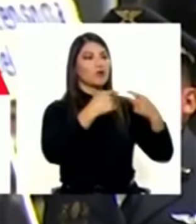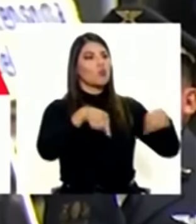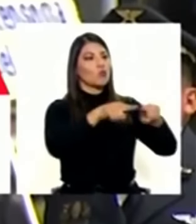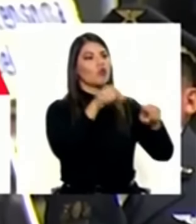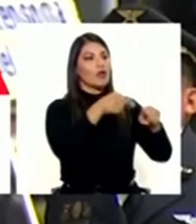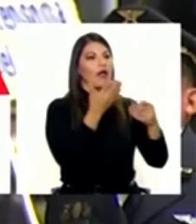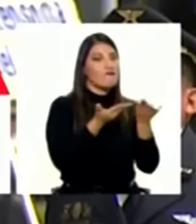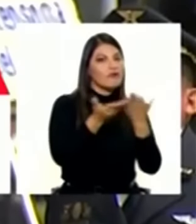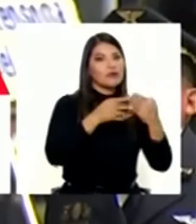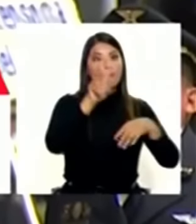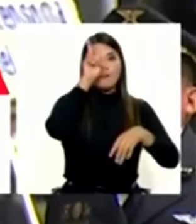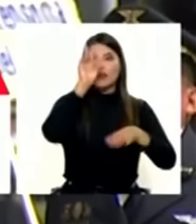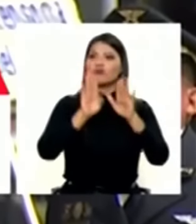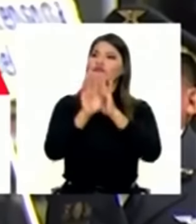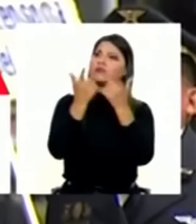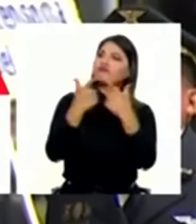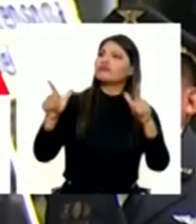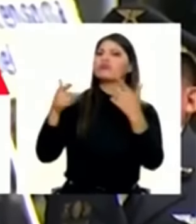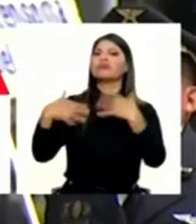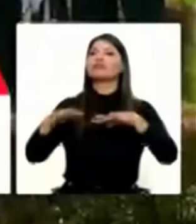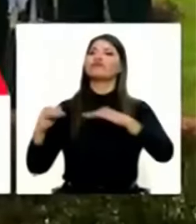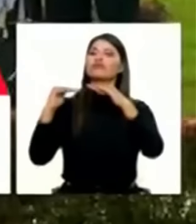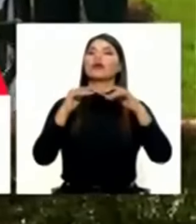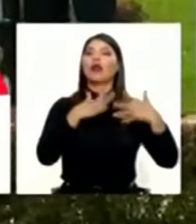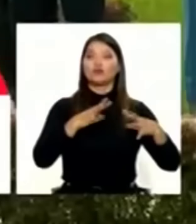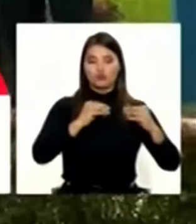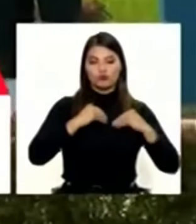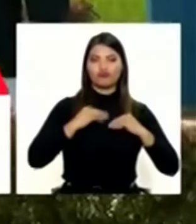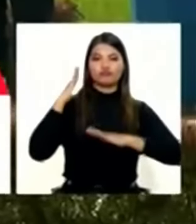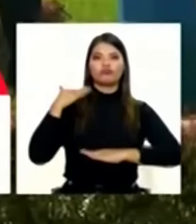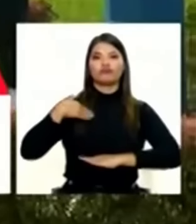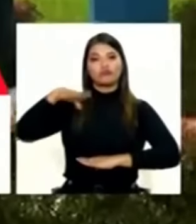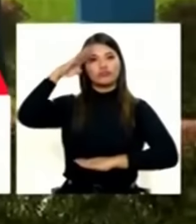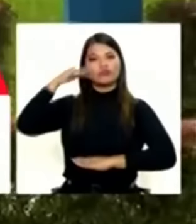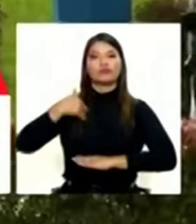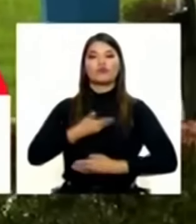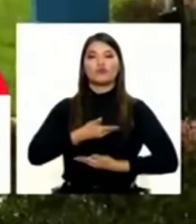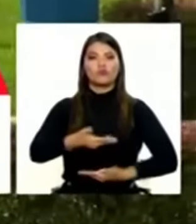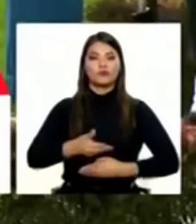libre, independiente y soberano,